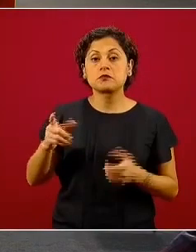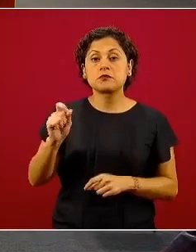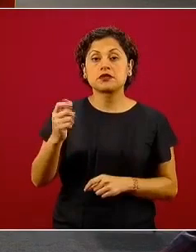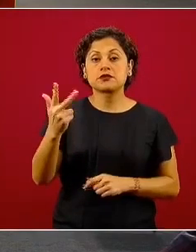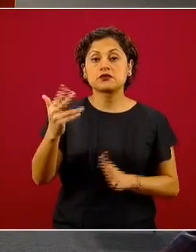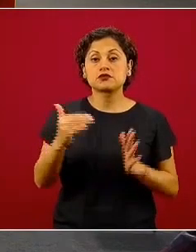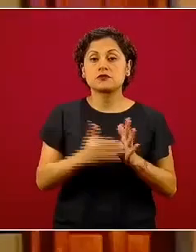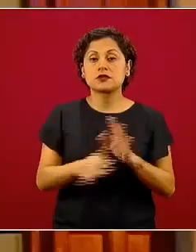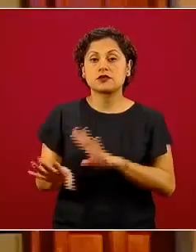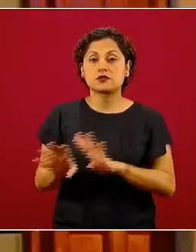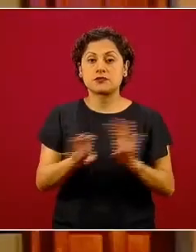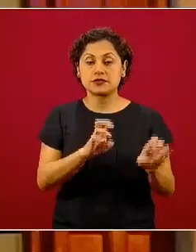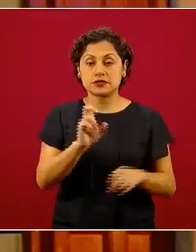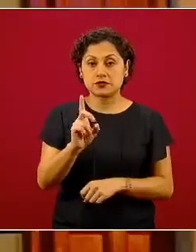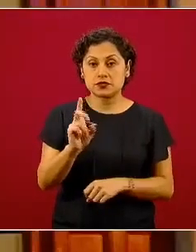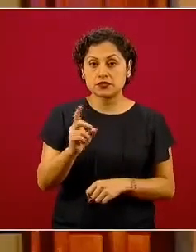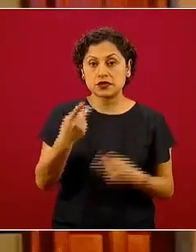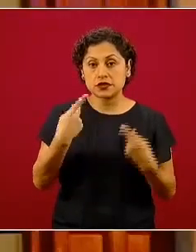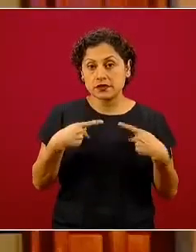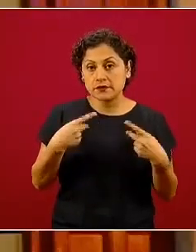28.931 casos sospechosos,